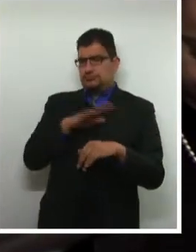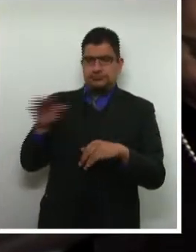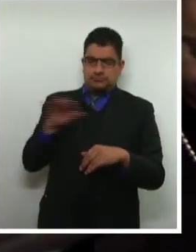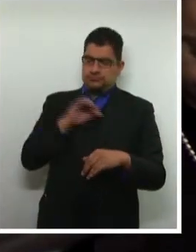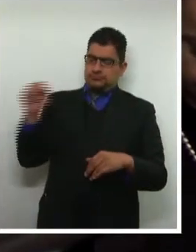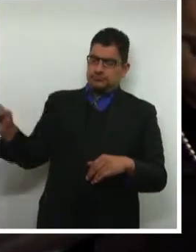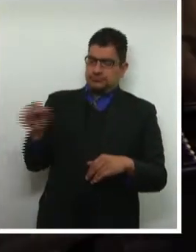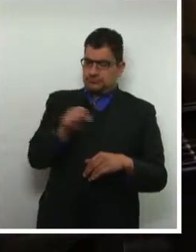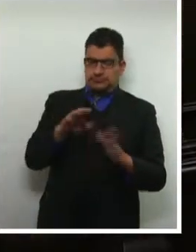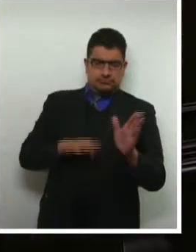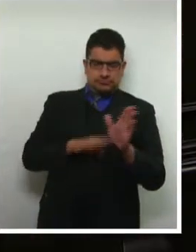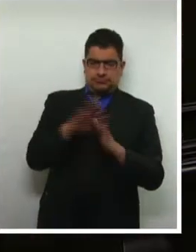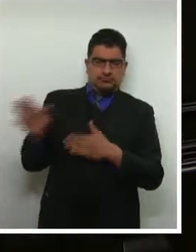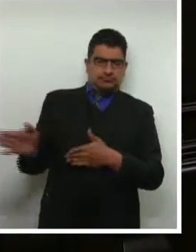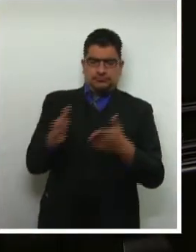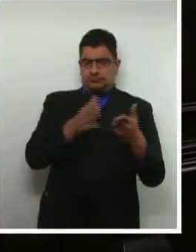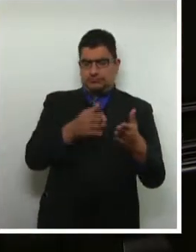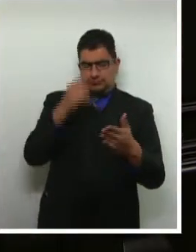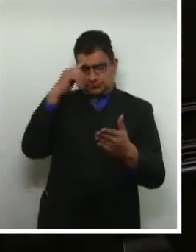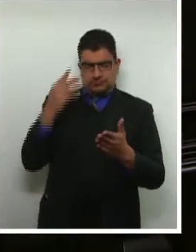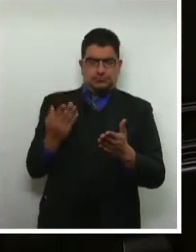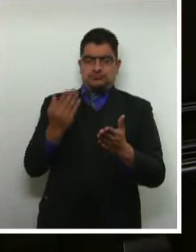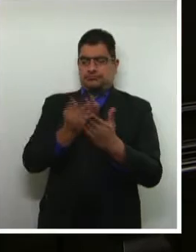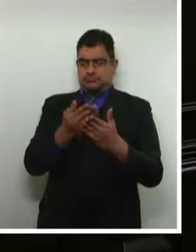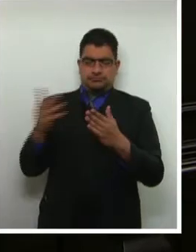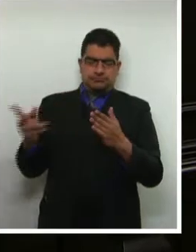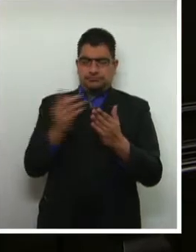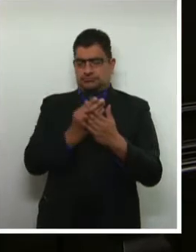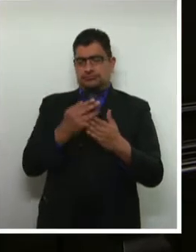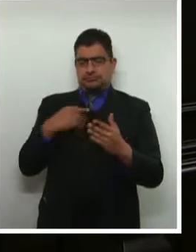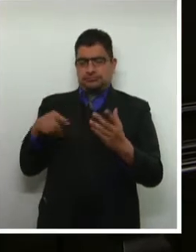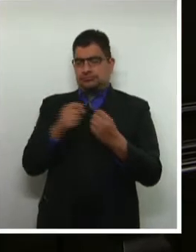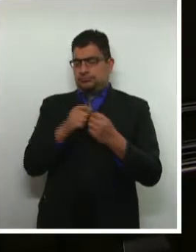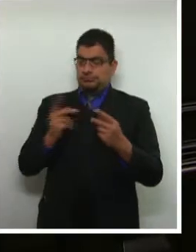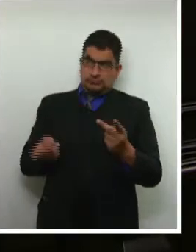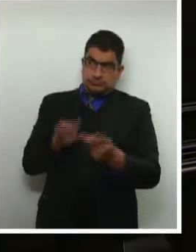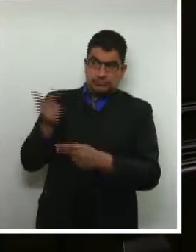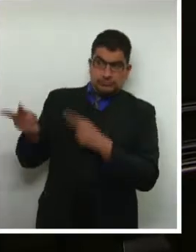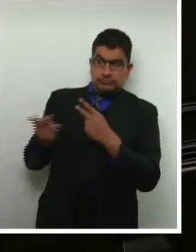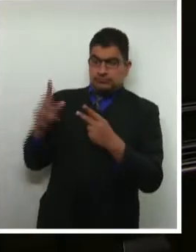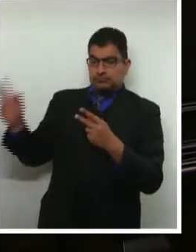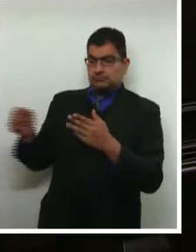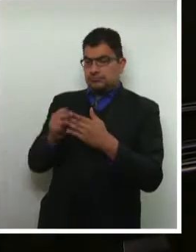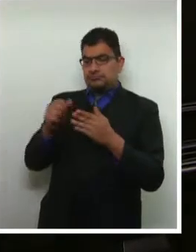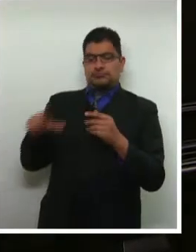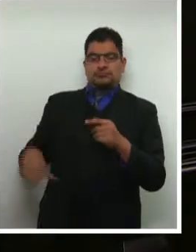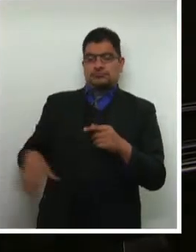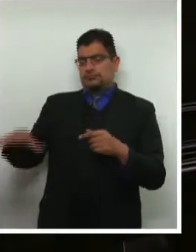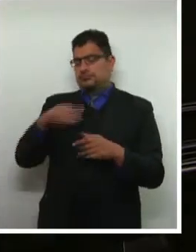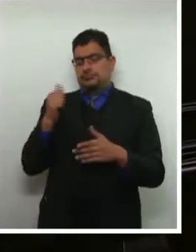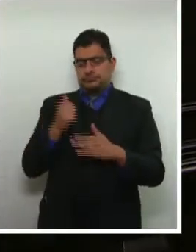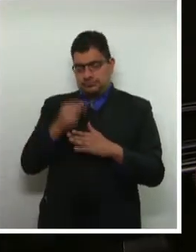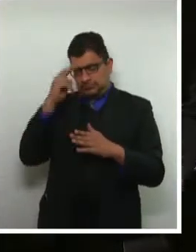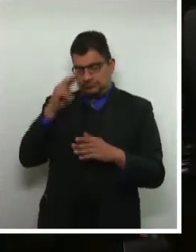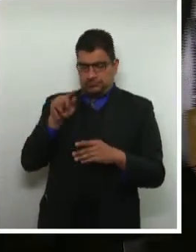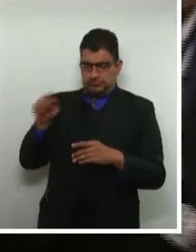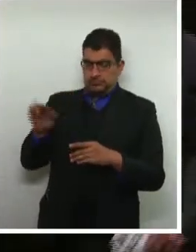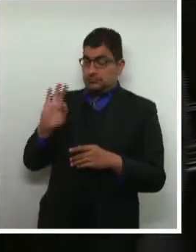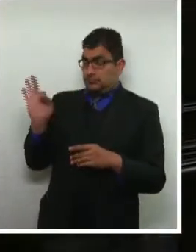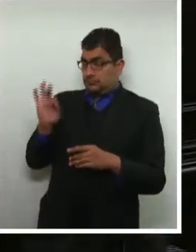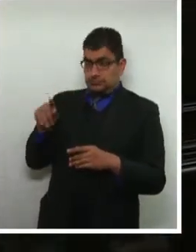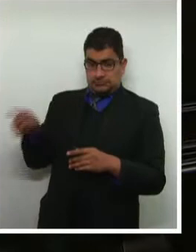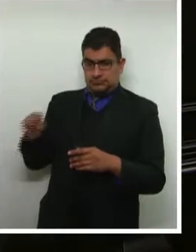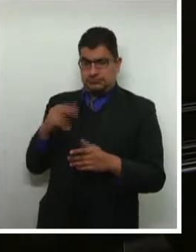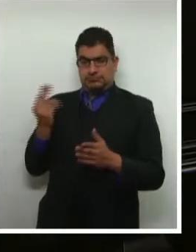de promover y proponer y ser consultados por el gobierno de la ciudad sin